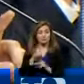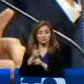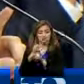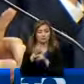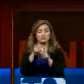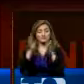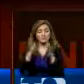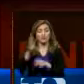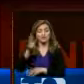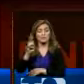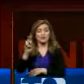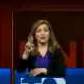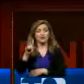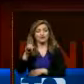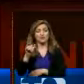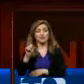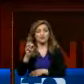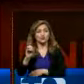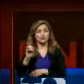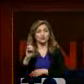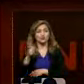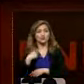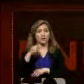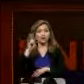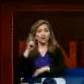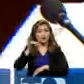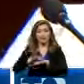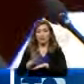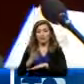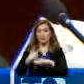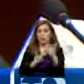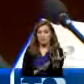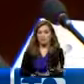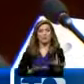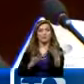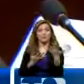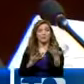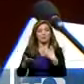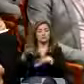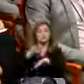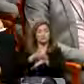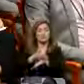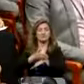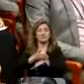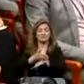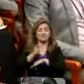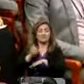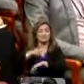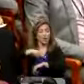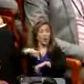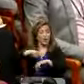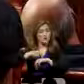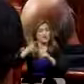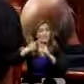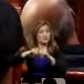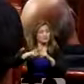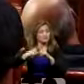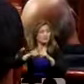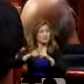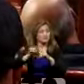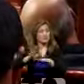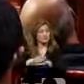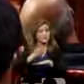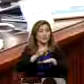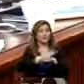Luis Verde Soto. A las 2 de la tarde me llamaron y estuve aquí a las 2 de la tarde esperando. Se refería al prepleno, cuando a la misma hora debía ya iniciar el pleno